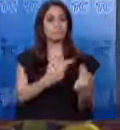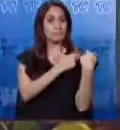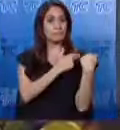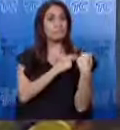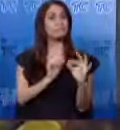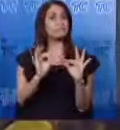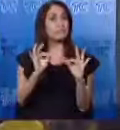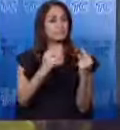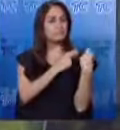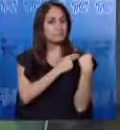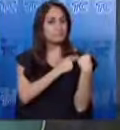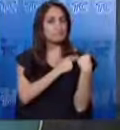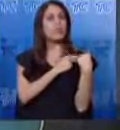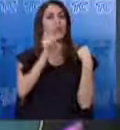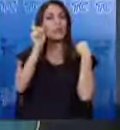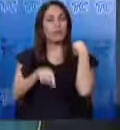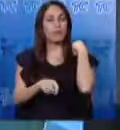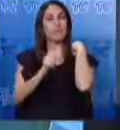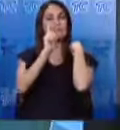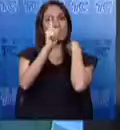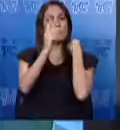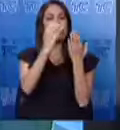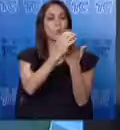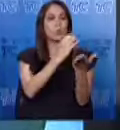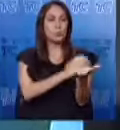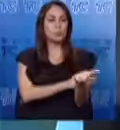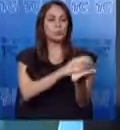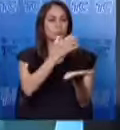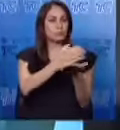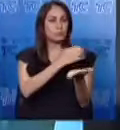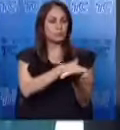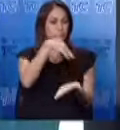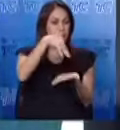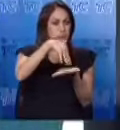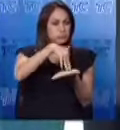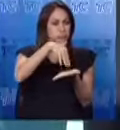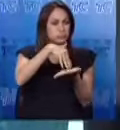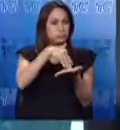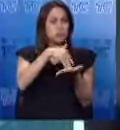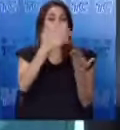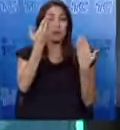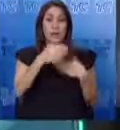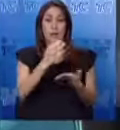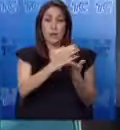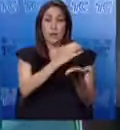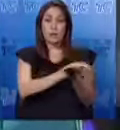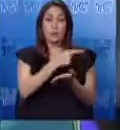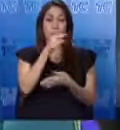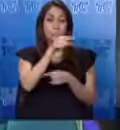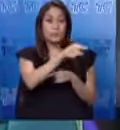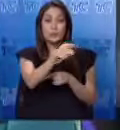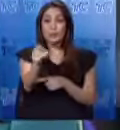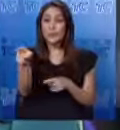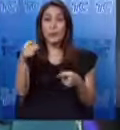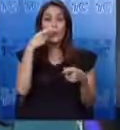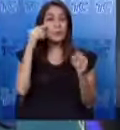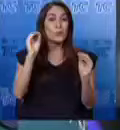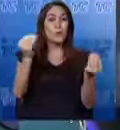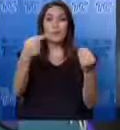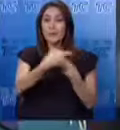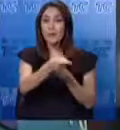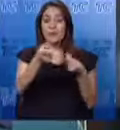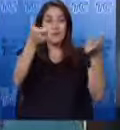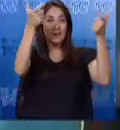responsablemente. Tendrán un curso propedéutico para que tú, joven, para que tú, señorita, tú,